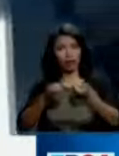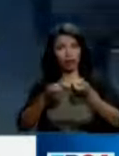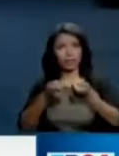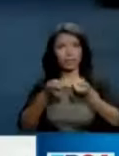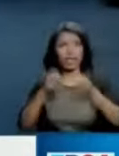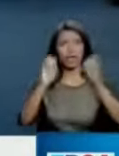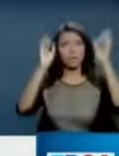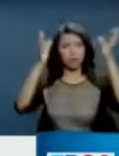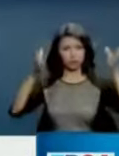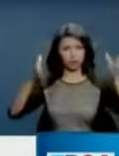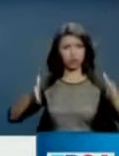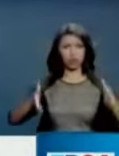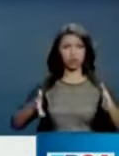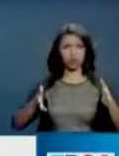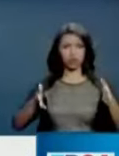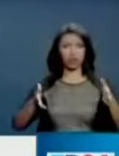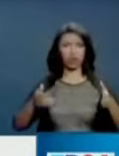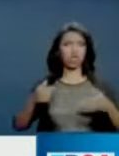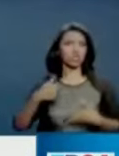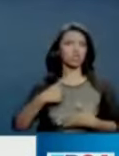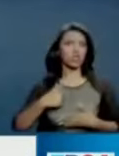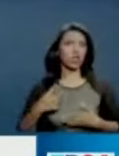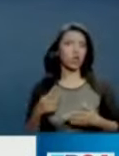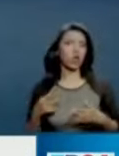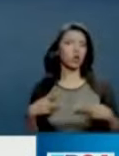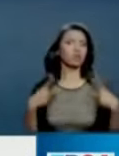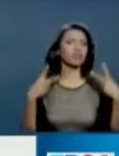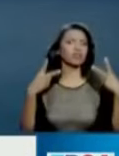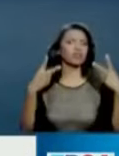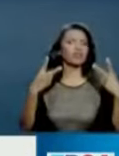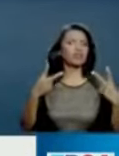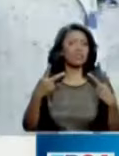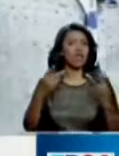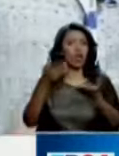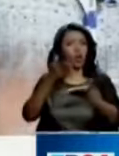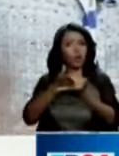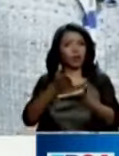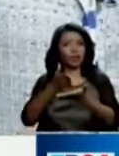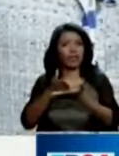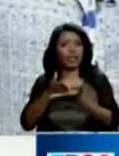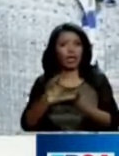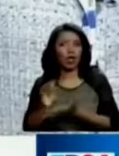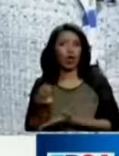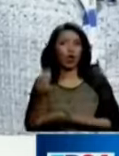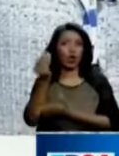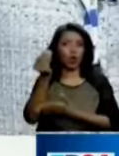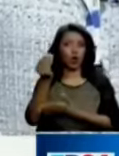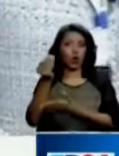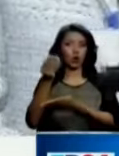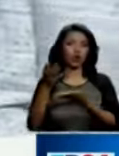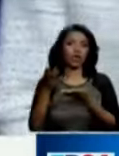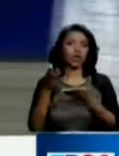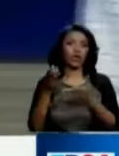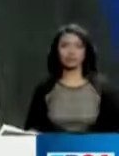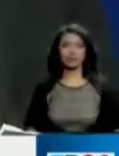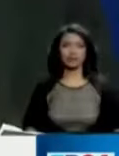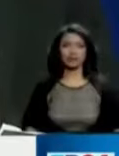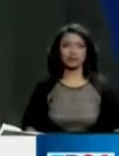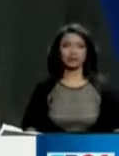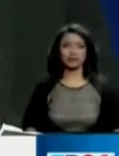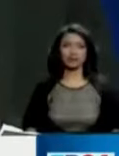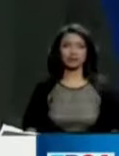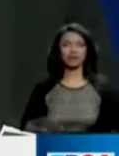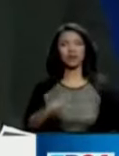tiene que ser enfrentado, que tiene que ser castigado, que tiene que recuperarse lo robado. Y la candidata Gordón, eso es lo que